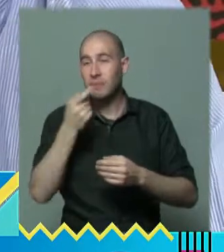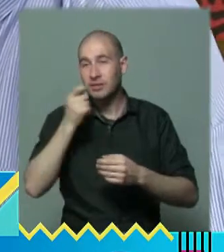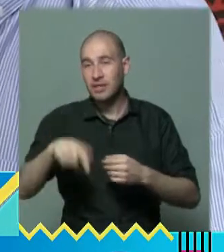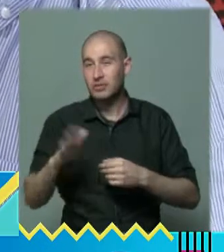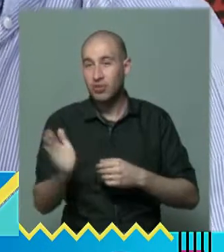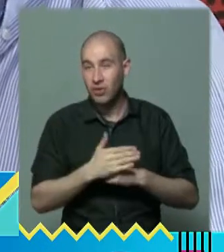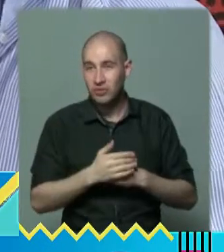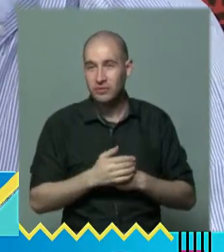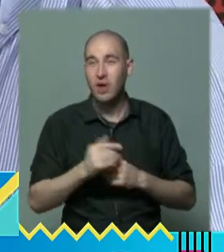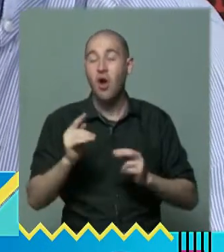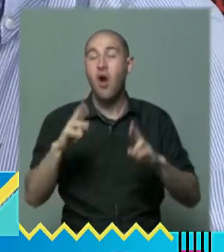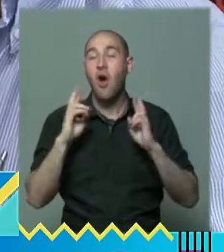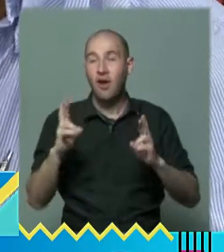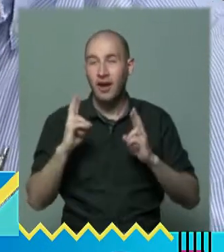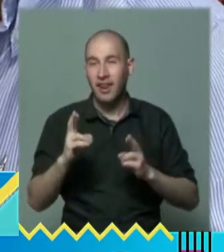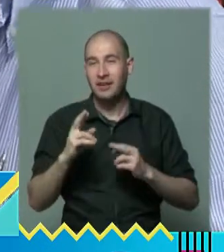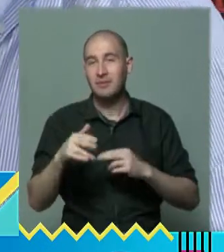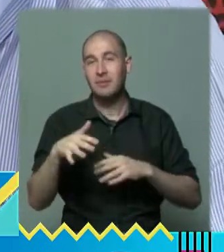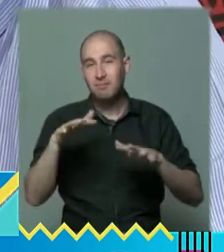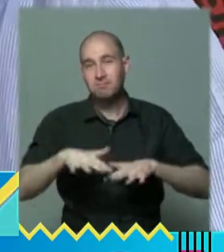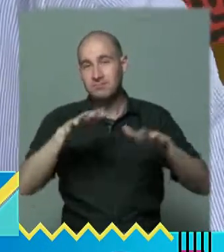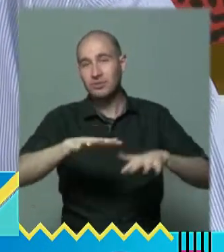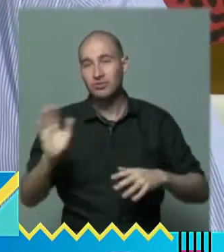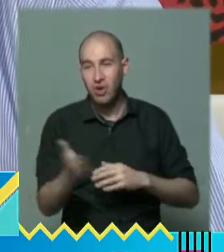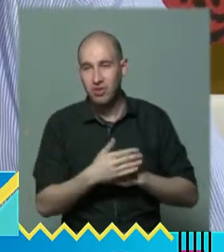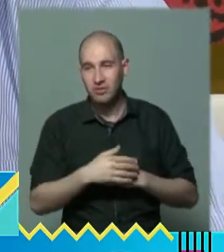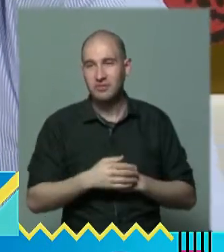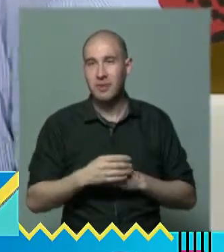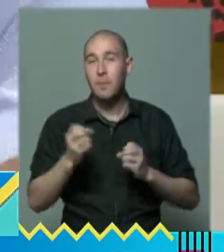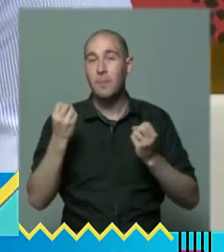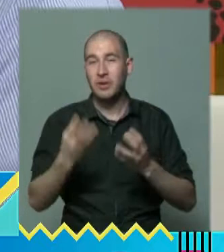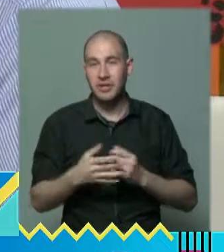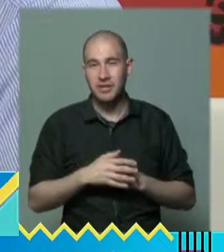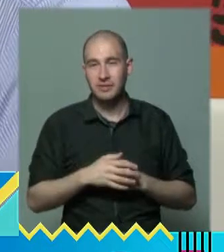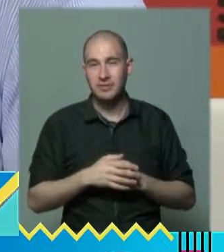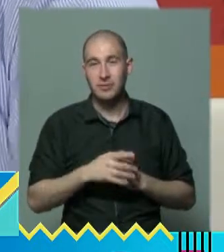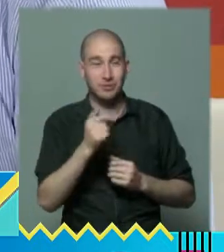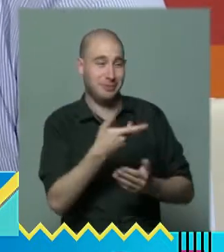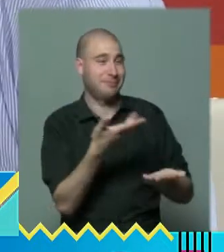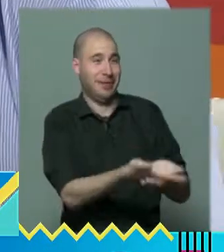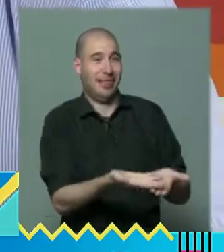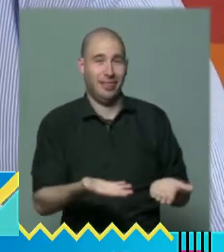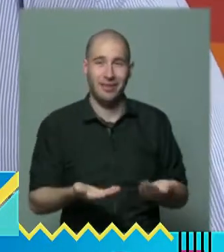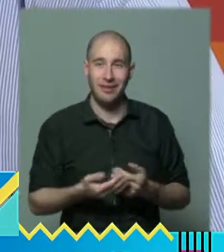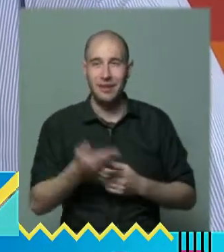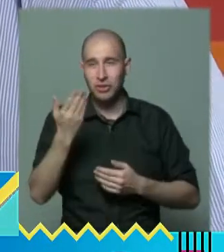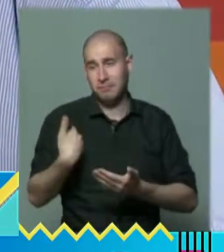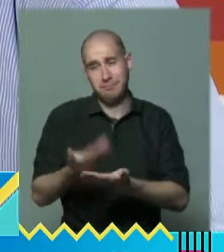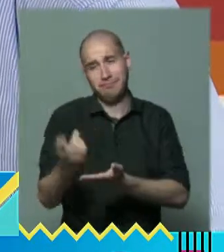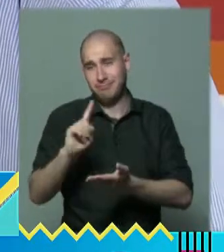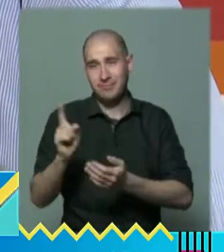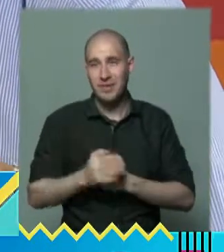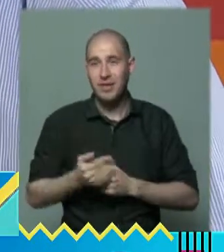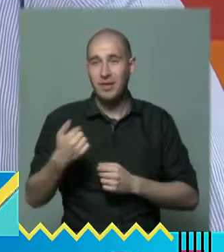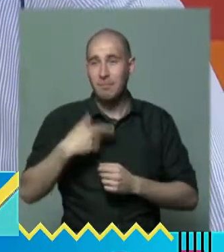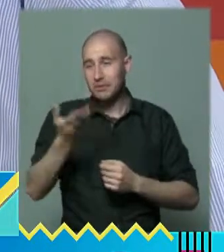mendocinos. Y ojalá que no haya movimientos masivos de gente. Y se vio claramente, porque va a haber un punto donde la gente, no lo estoy pidiendo, donde la gente no